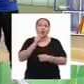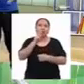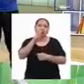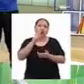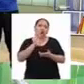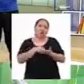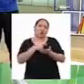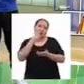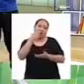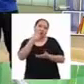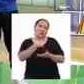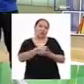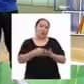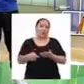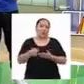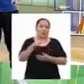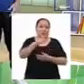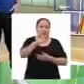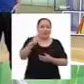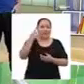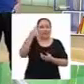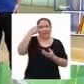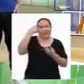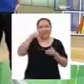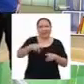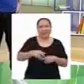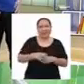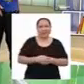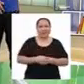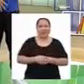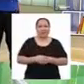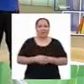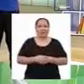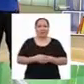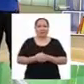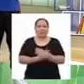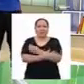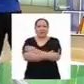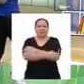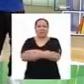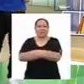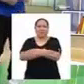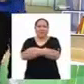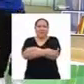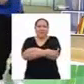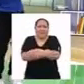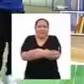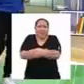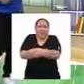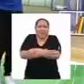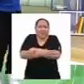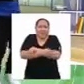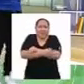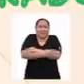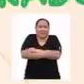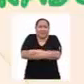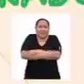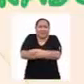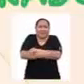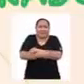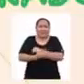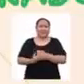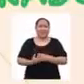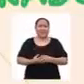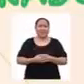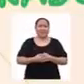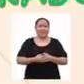semana. Ustedes ya ven. Uy, me estoy enfriando.